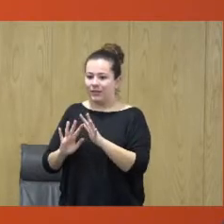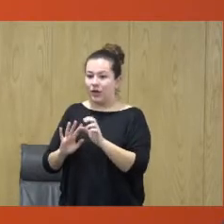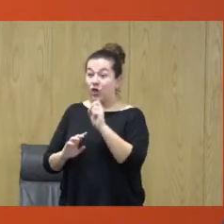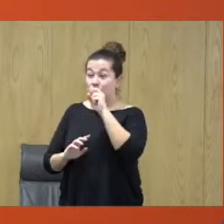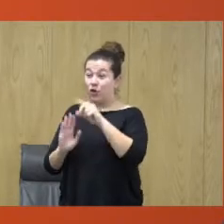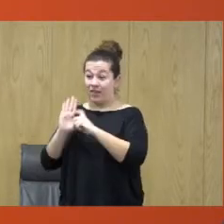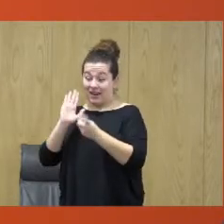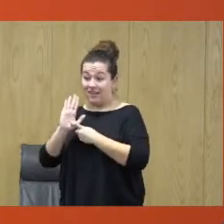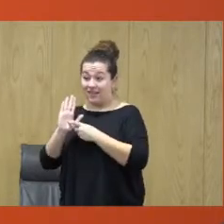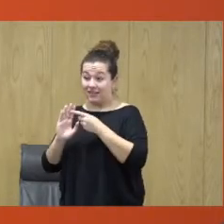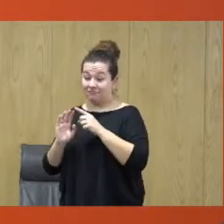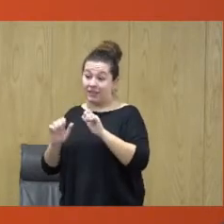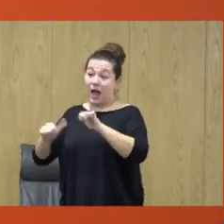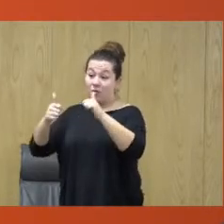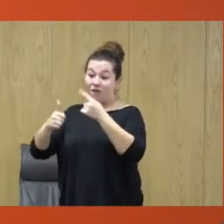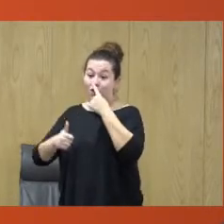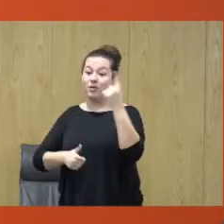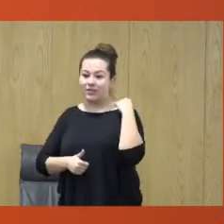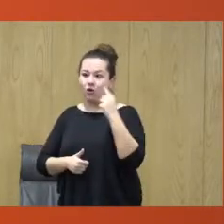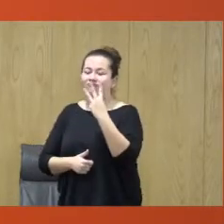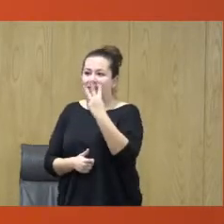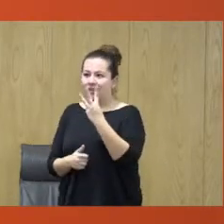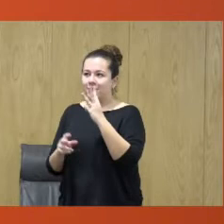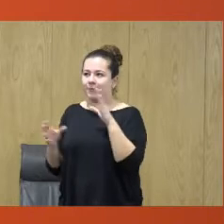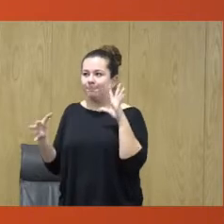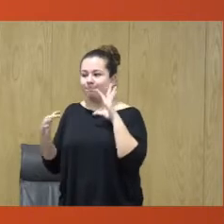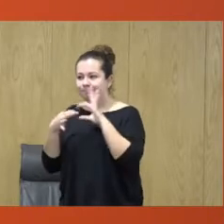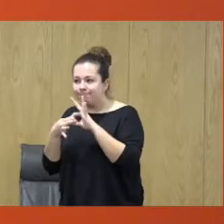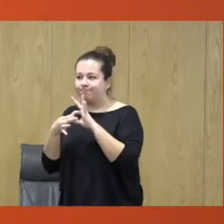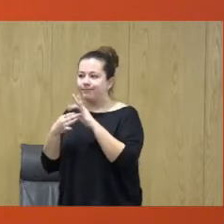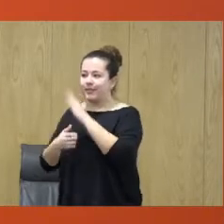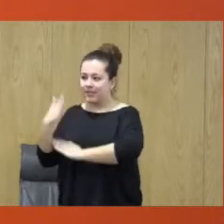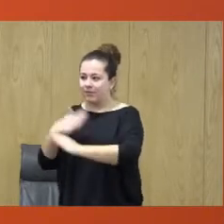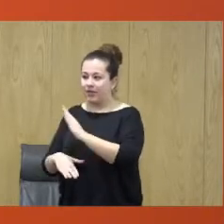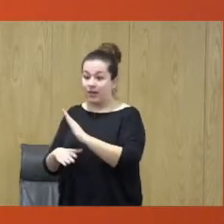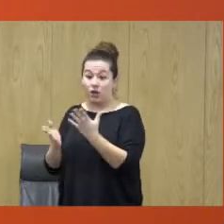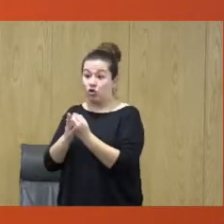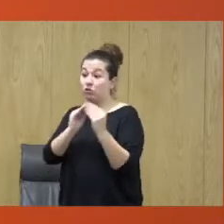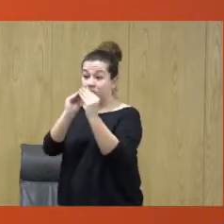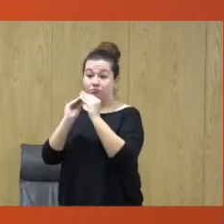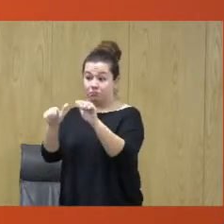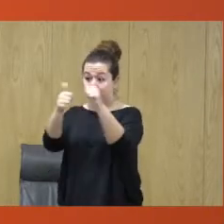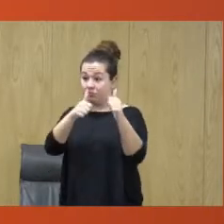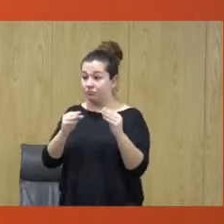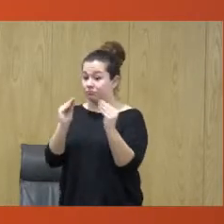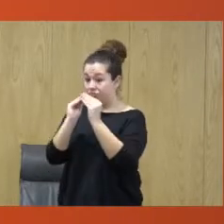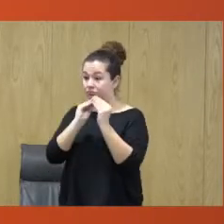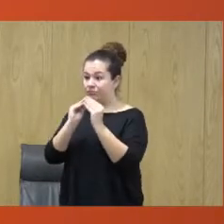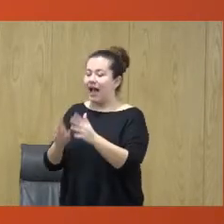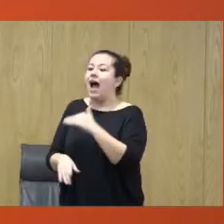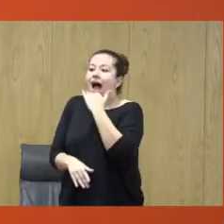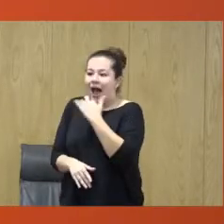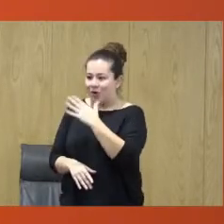leyes que se aprobaron el año pasado, 3 eran de discapacidad y salieron por unanimidad. Bueno, pues quiere decir que algo podemos